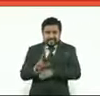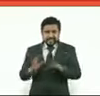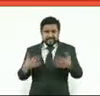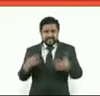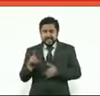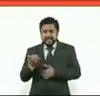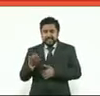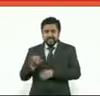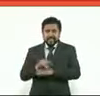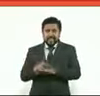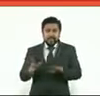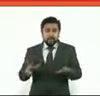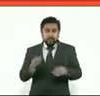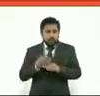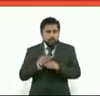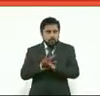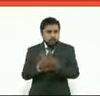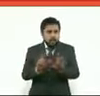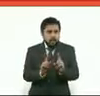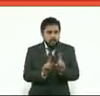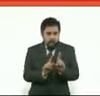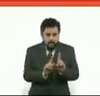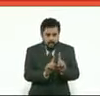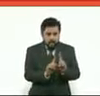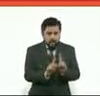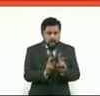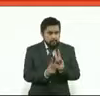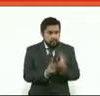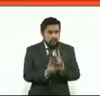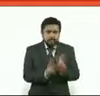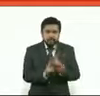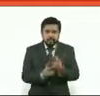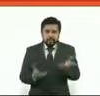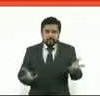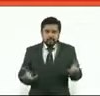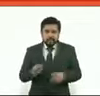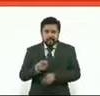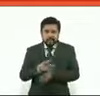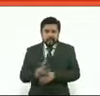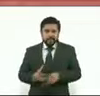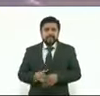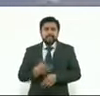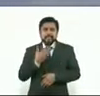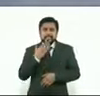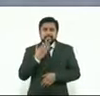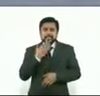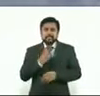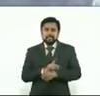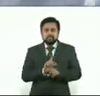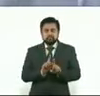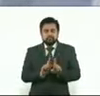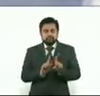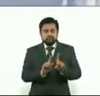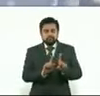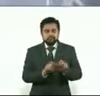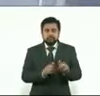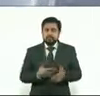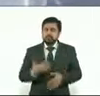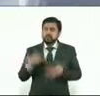por ahí están conversando y por unos cuantos centímetros, pero vamos, se ha colocado por delante Darío.